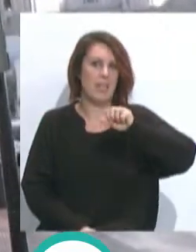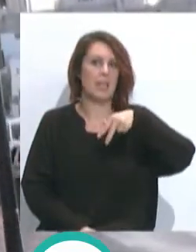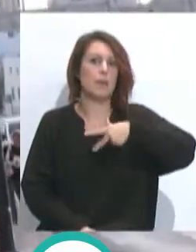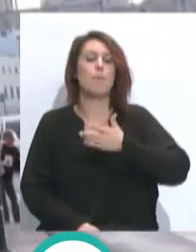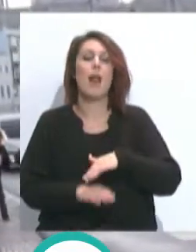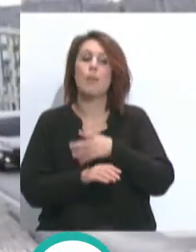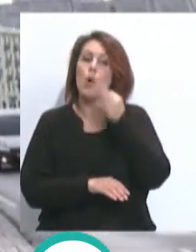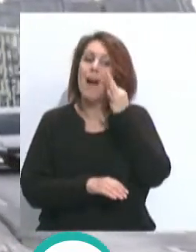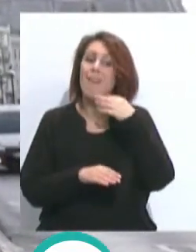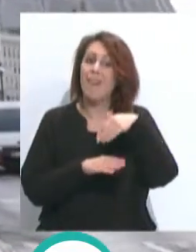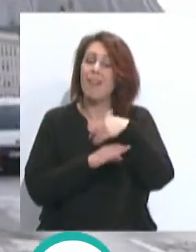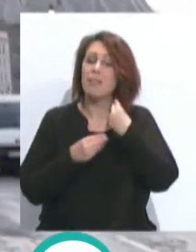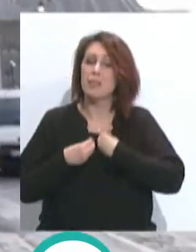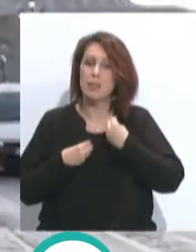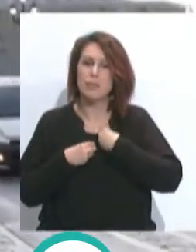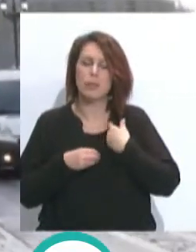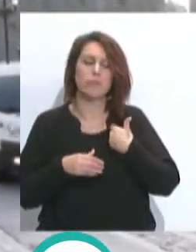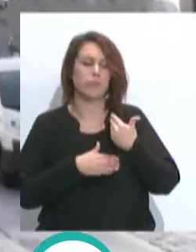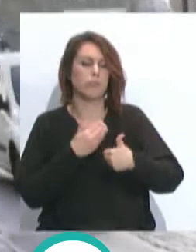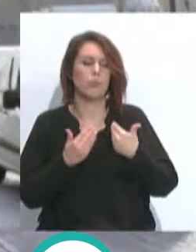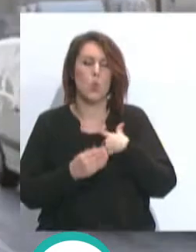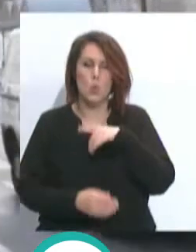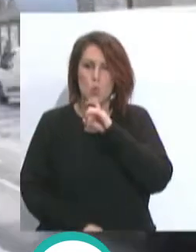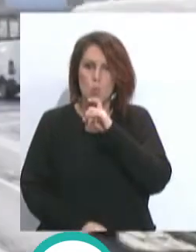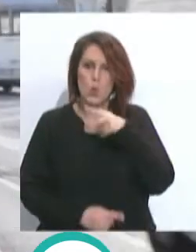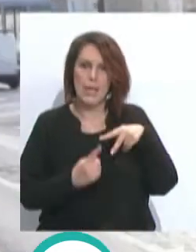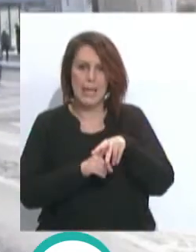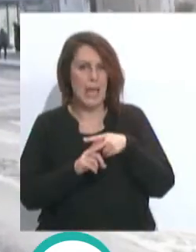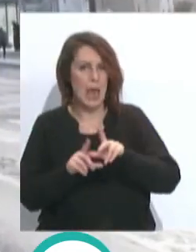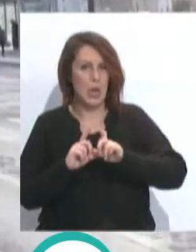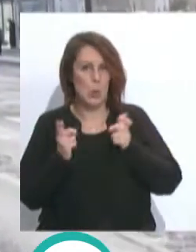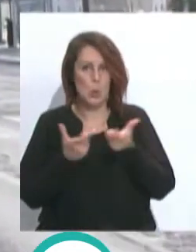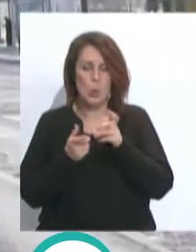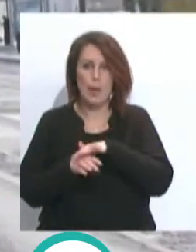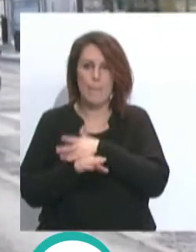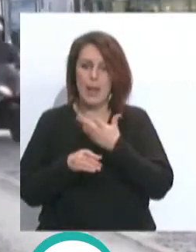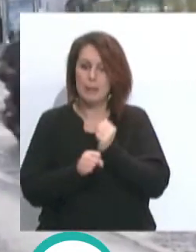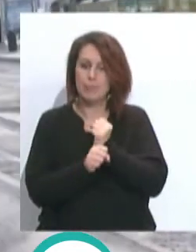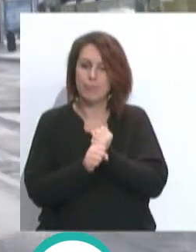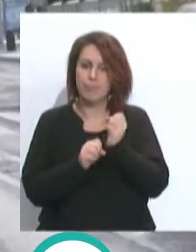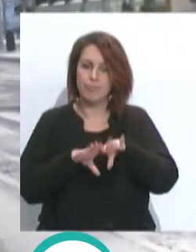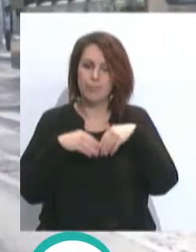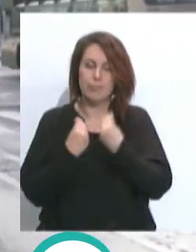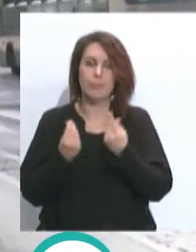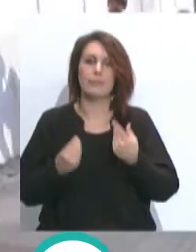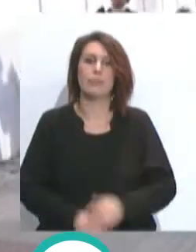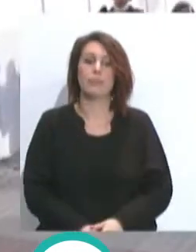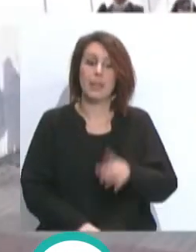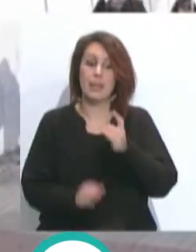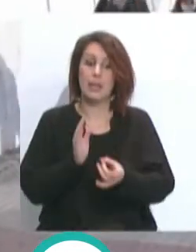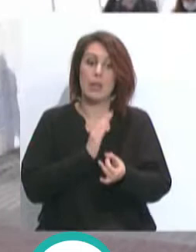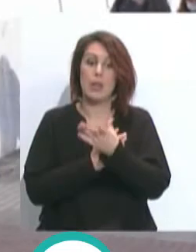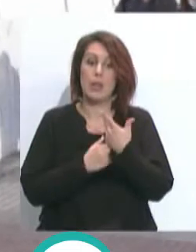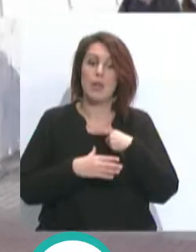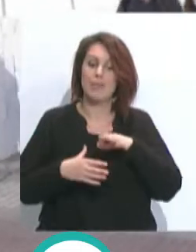exclusivamente a mujeres que viven en la calle y desarrollado a través de talleres y reuniones encaminadas a trabajar la convivencia, la creación